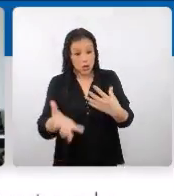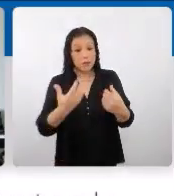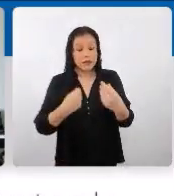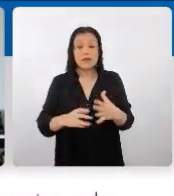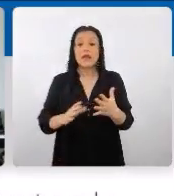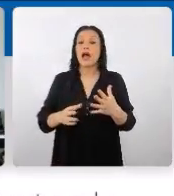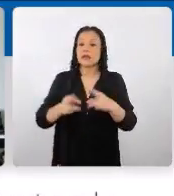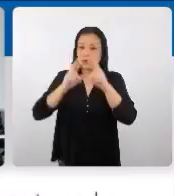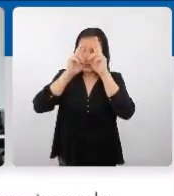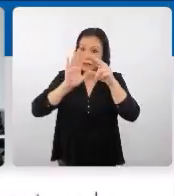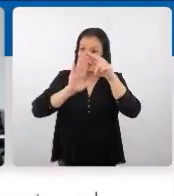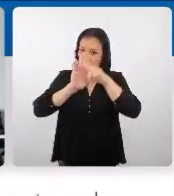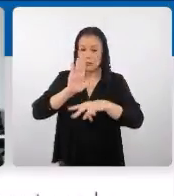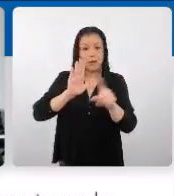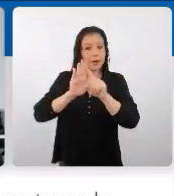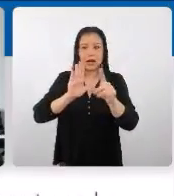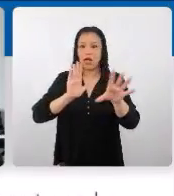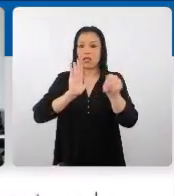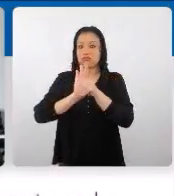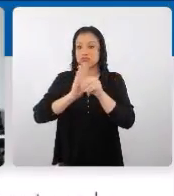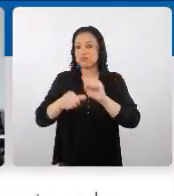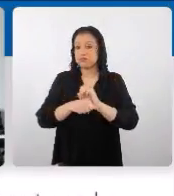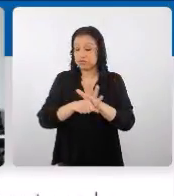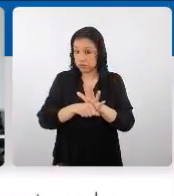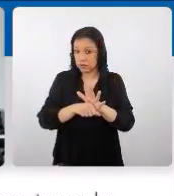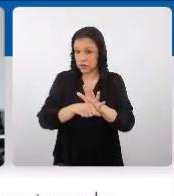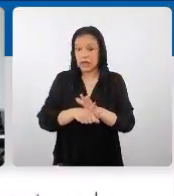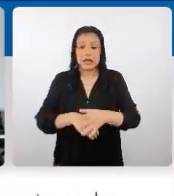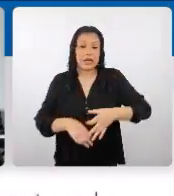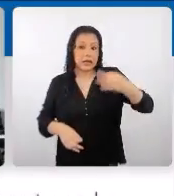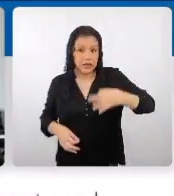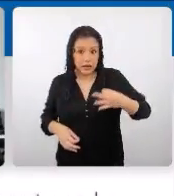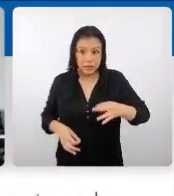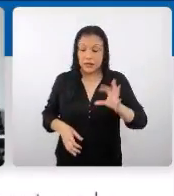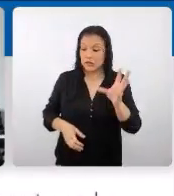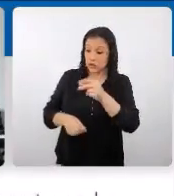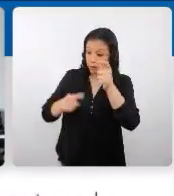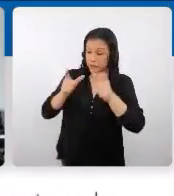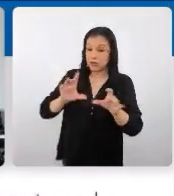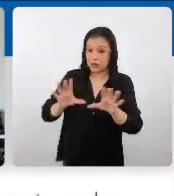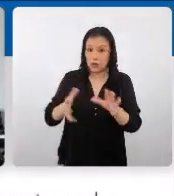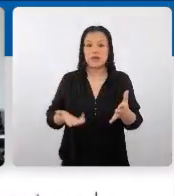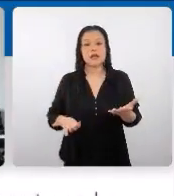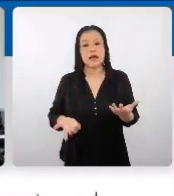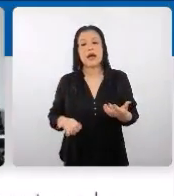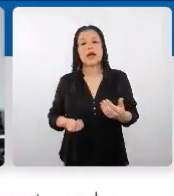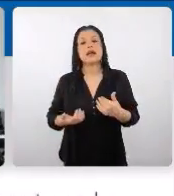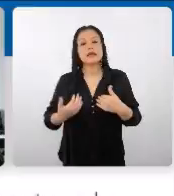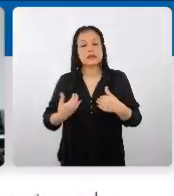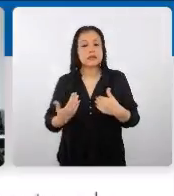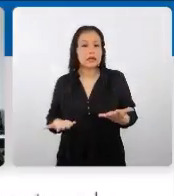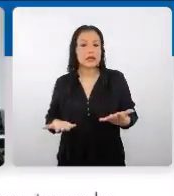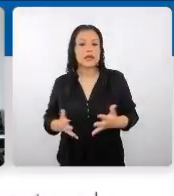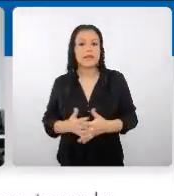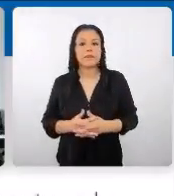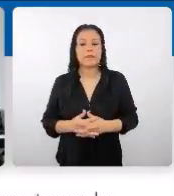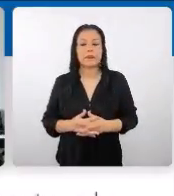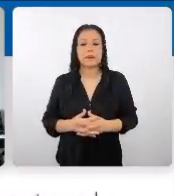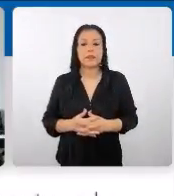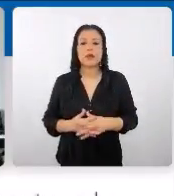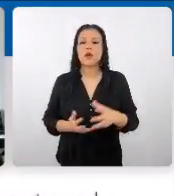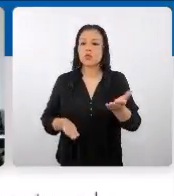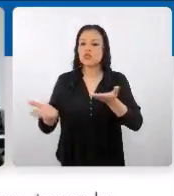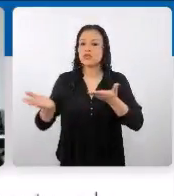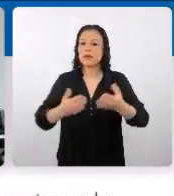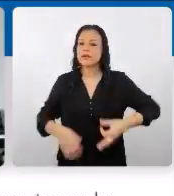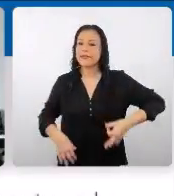para evitar contagios y de que realmente, si bien todos lo hacen, se cuenta con un servicio